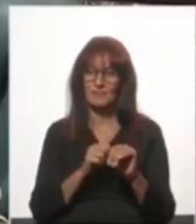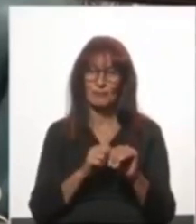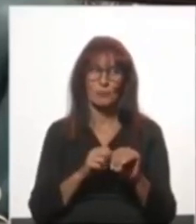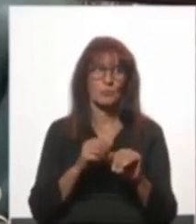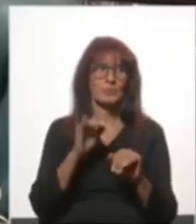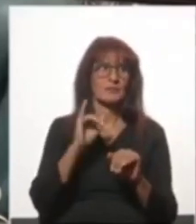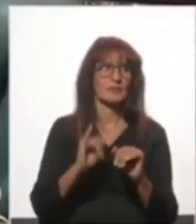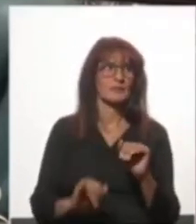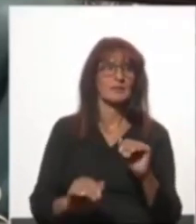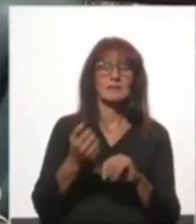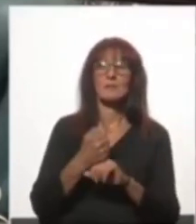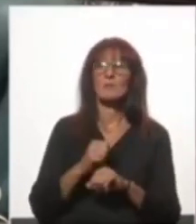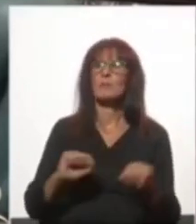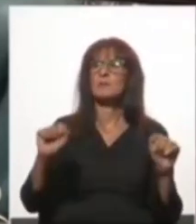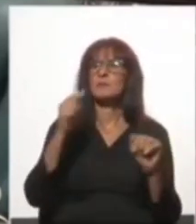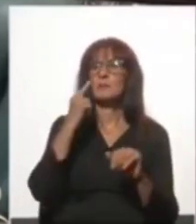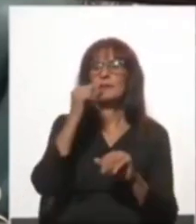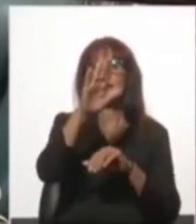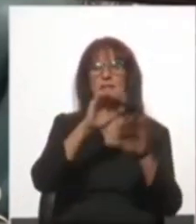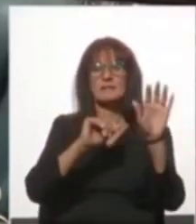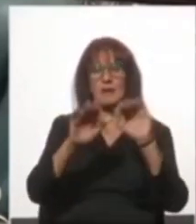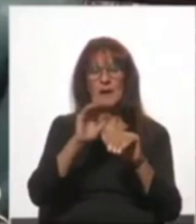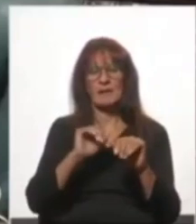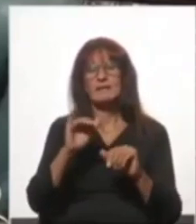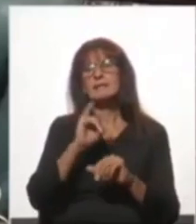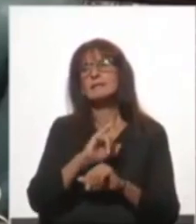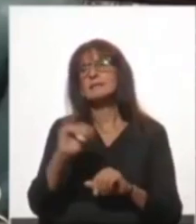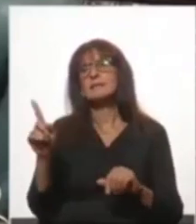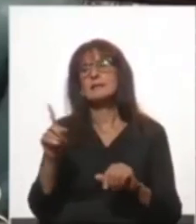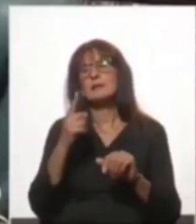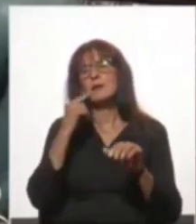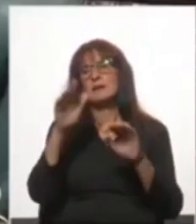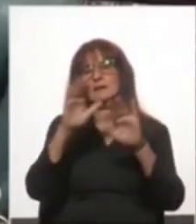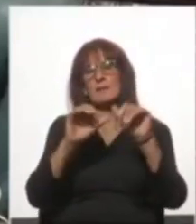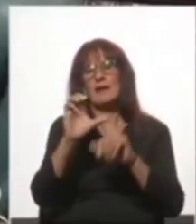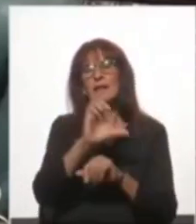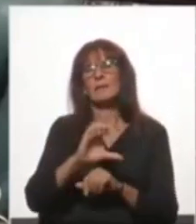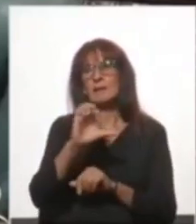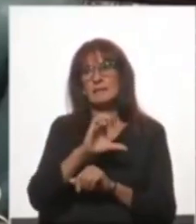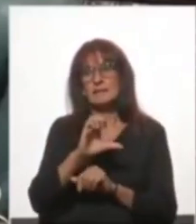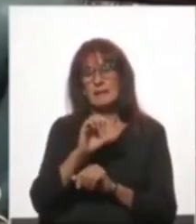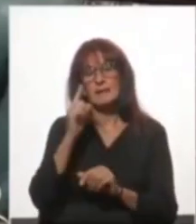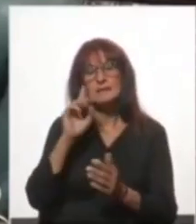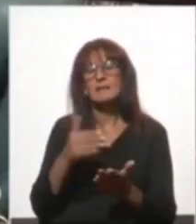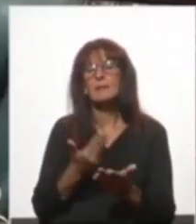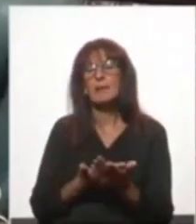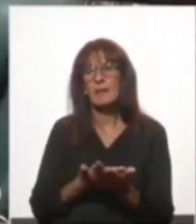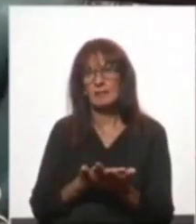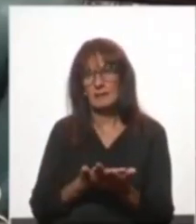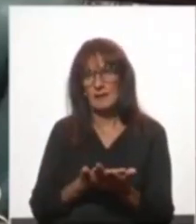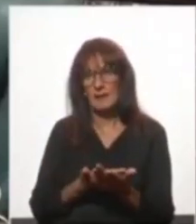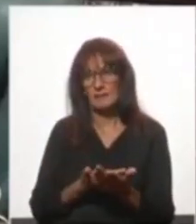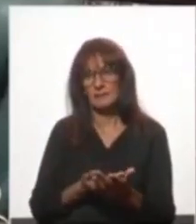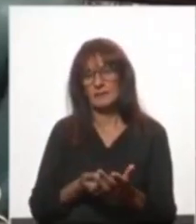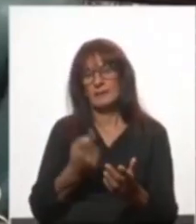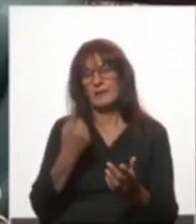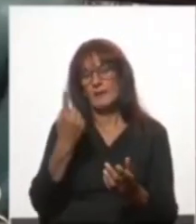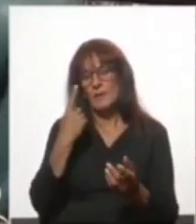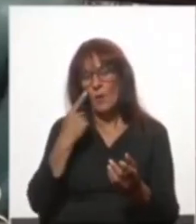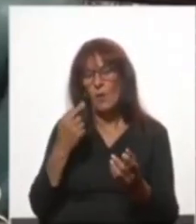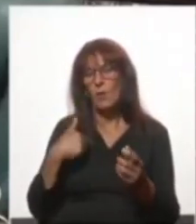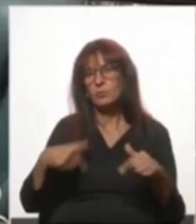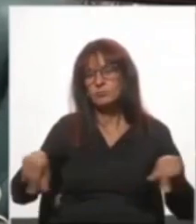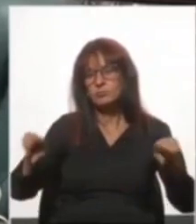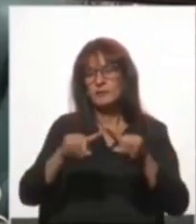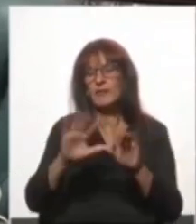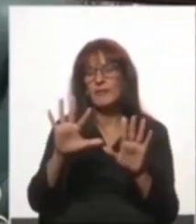Sin posibilidades de convocar a los trabajadores, sin posibilidades de convocar siquiera a la empresa, se plantea en un tratamiento parlamentario